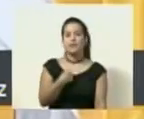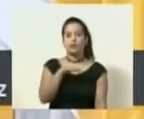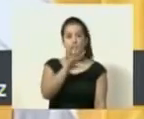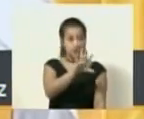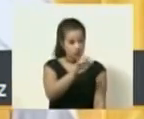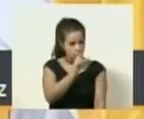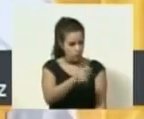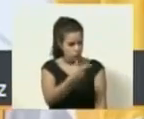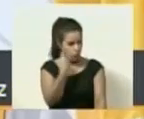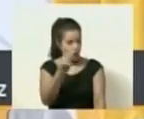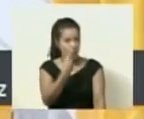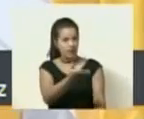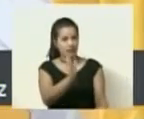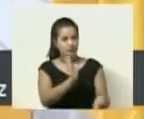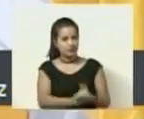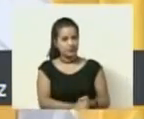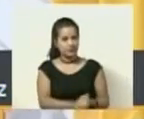5 años.